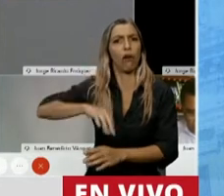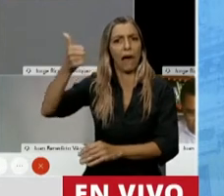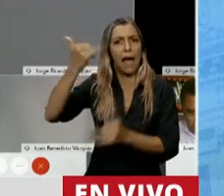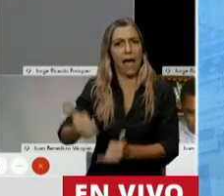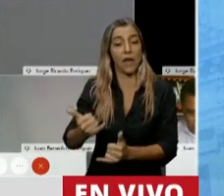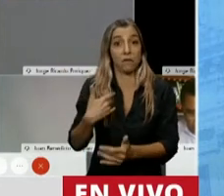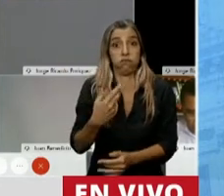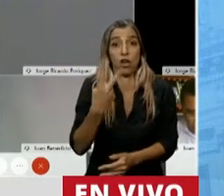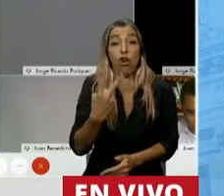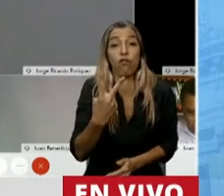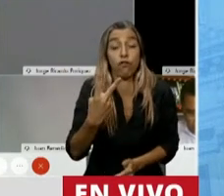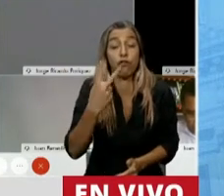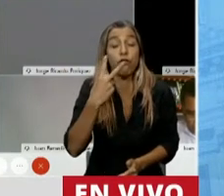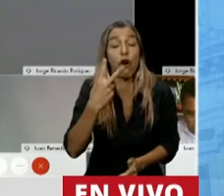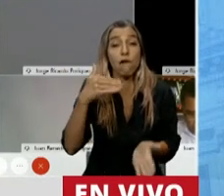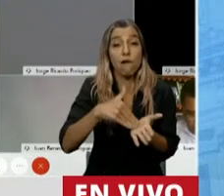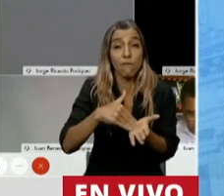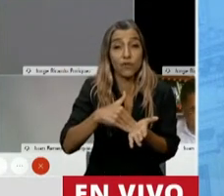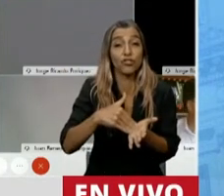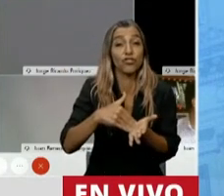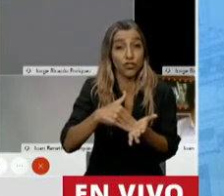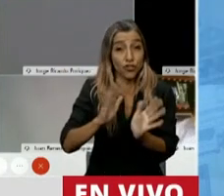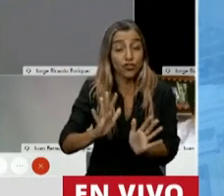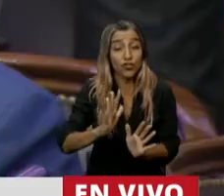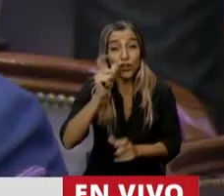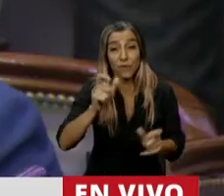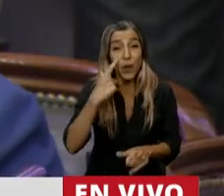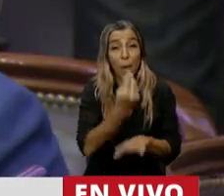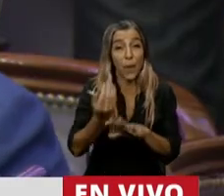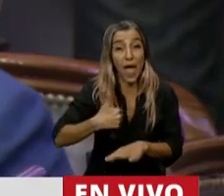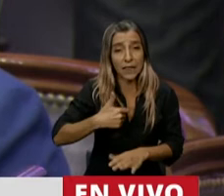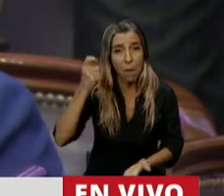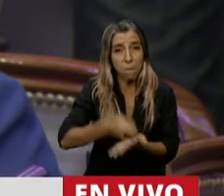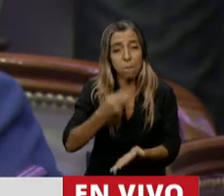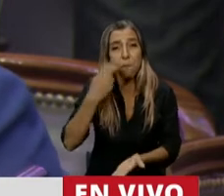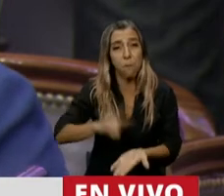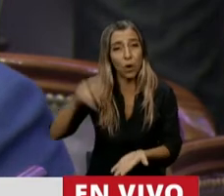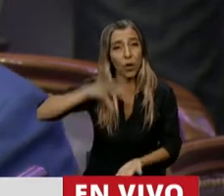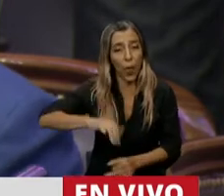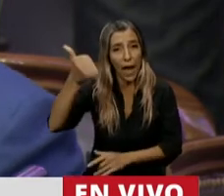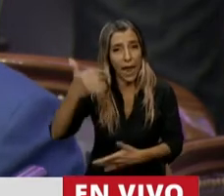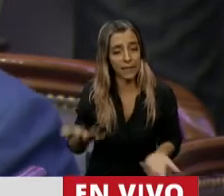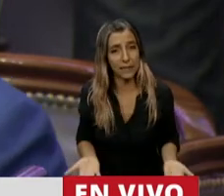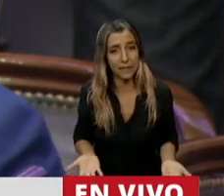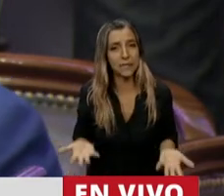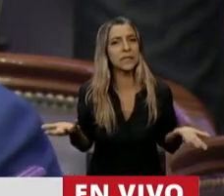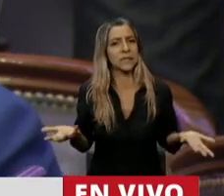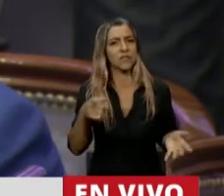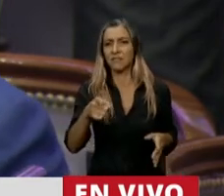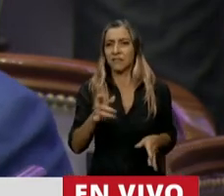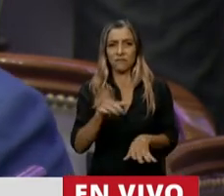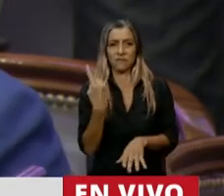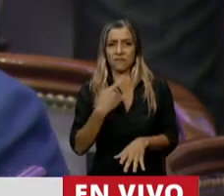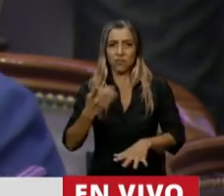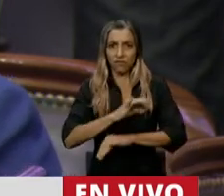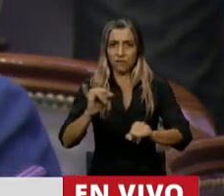2.200.000 argentinos pagan impuesto a las ganancias. Por otro lado, es una muy mala señal, un mensaje negativo